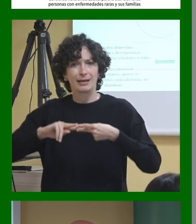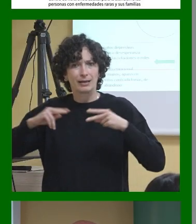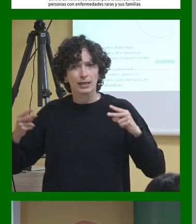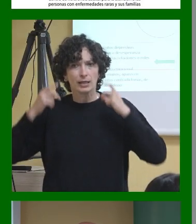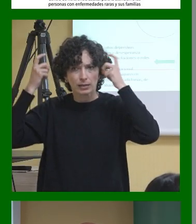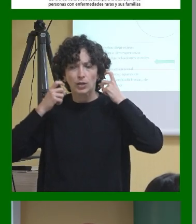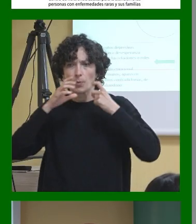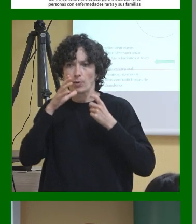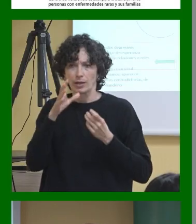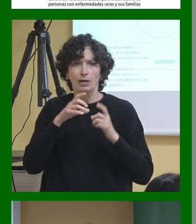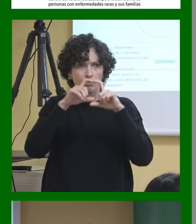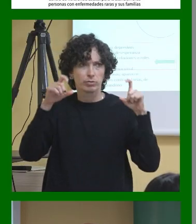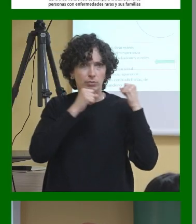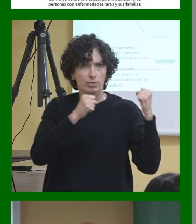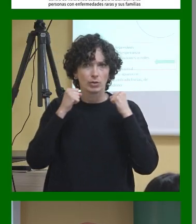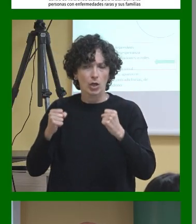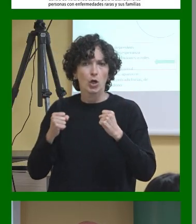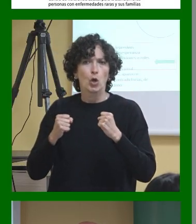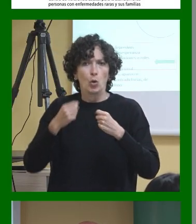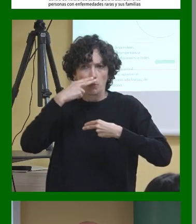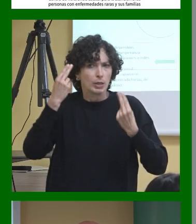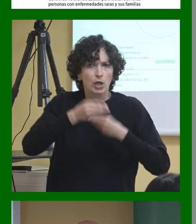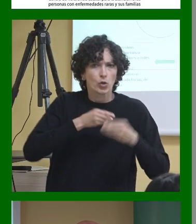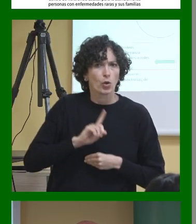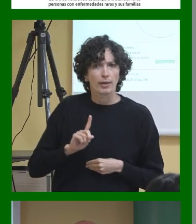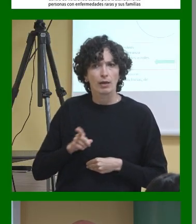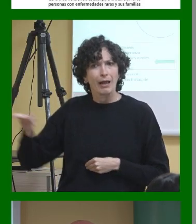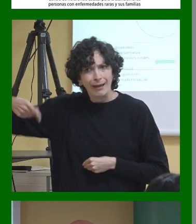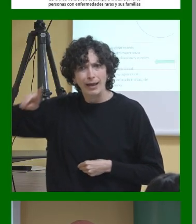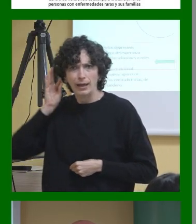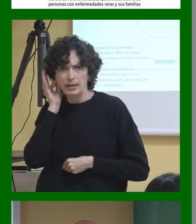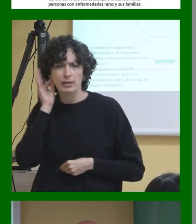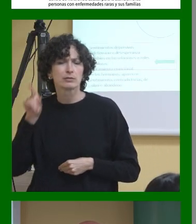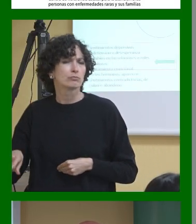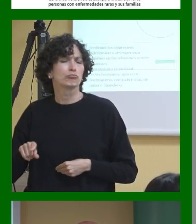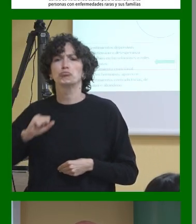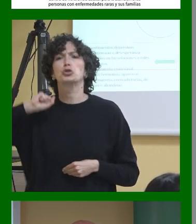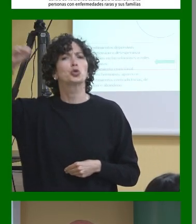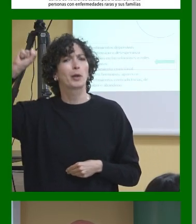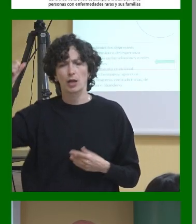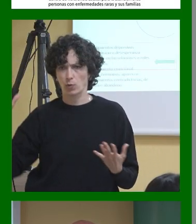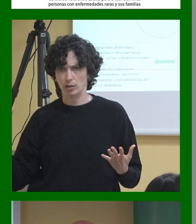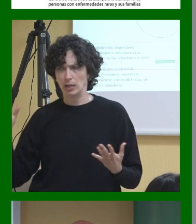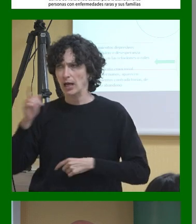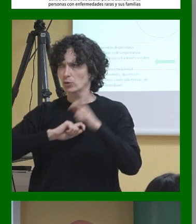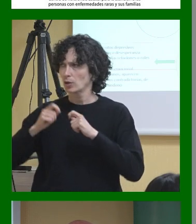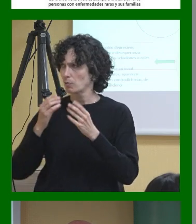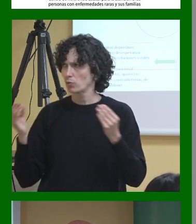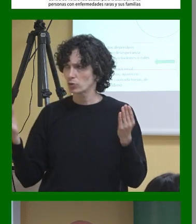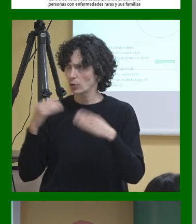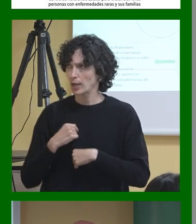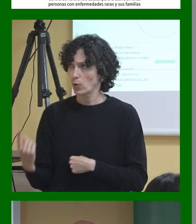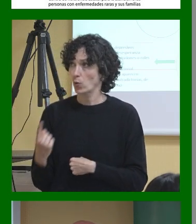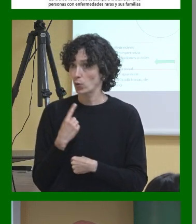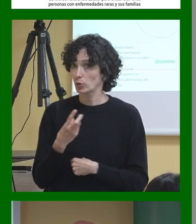no lo hacen. Es decir, son superwoman, es decir, no hay muchas asociaciones que, ahora estoy pensando en una que está recaudando